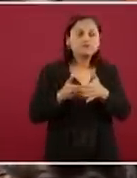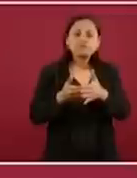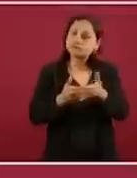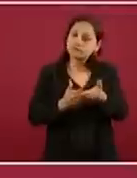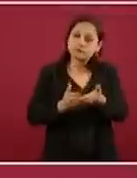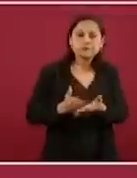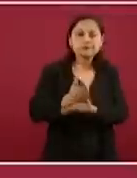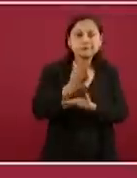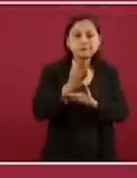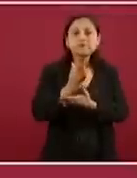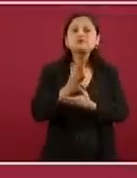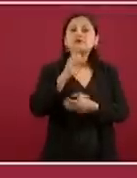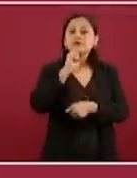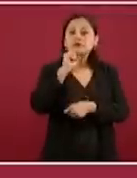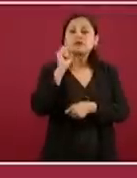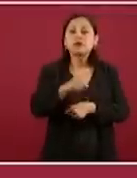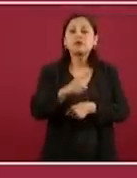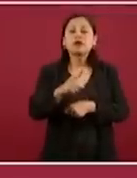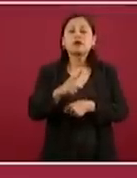exceso de burocratismo,